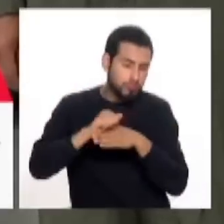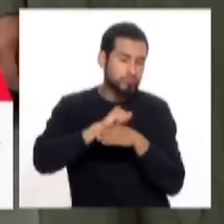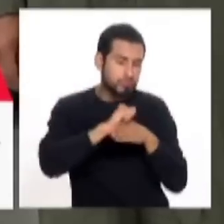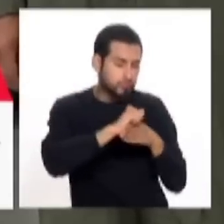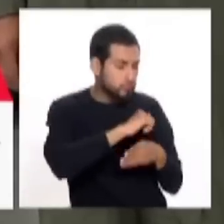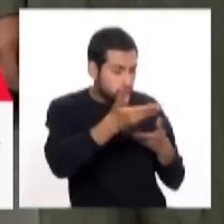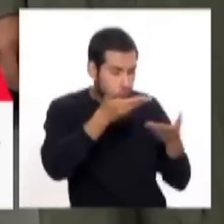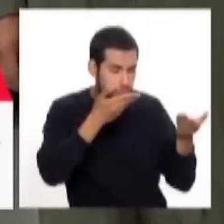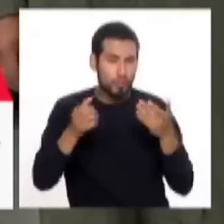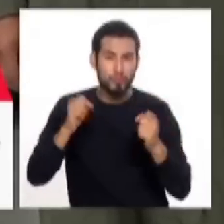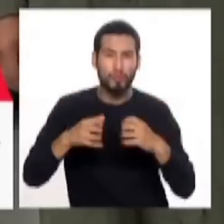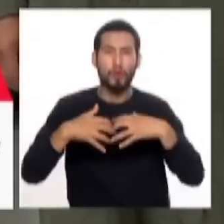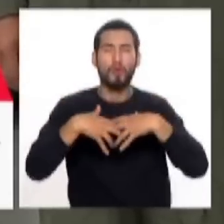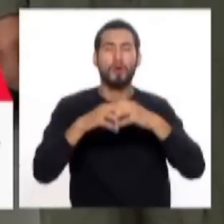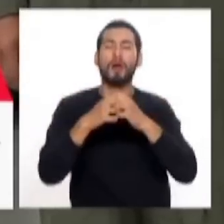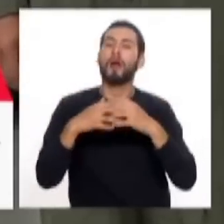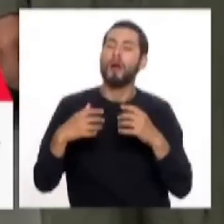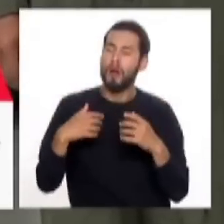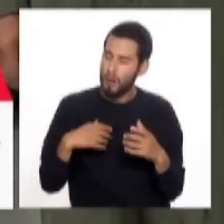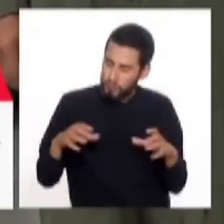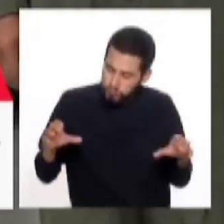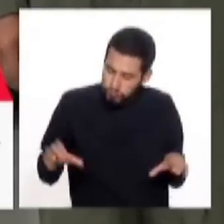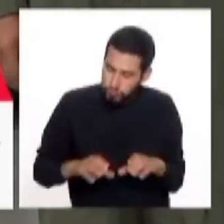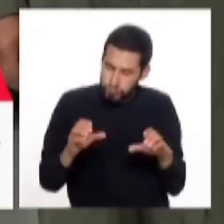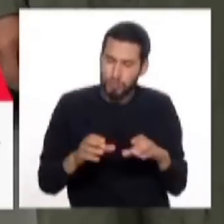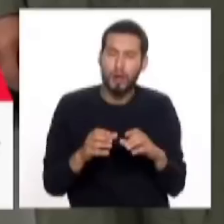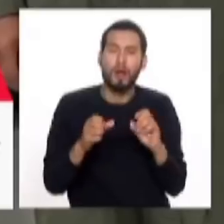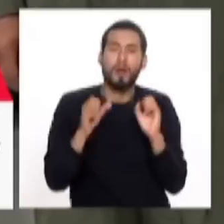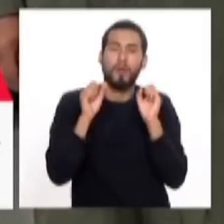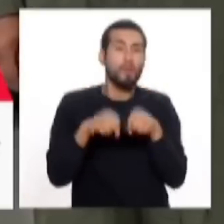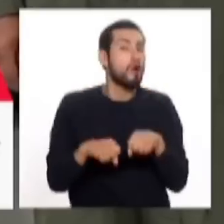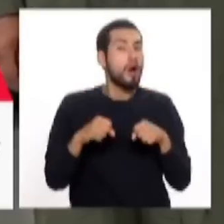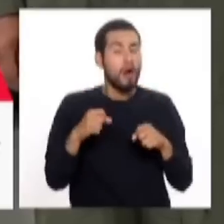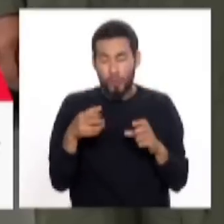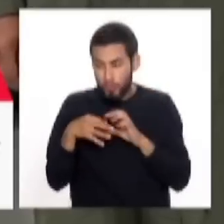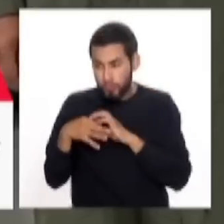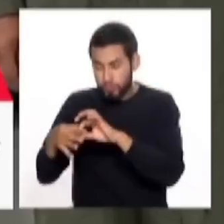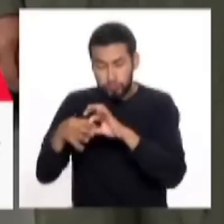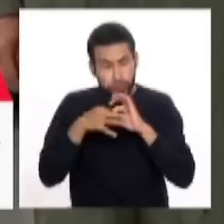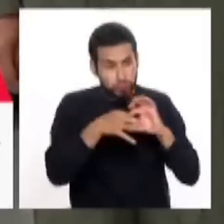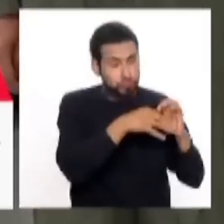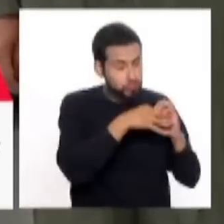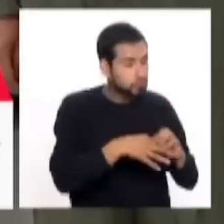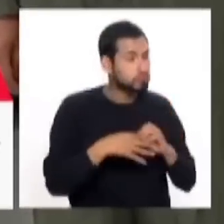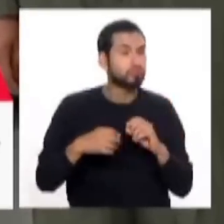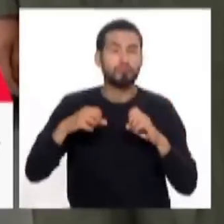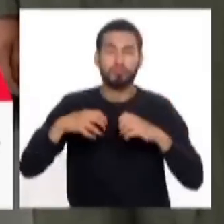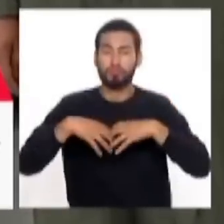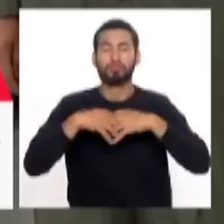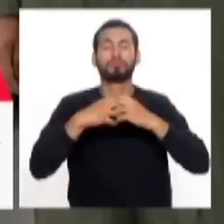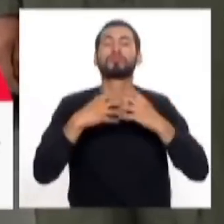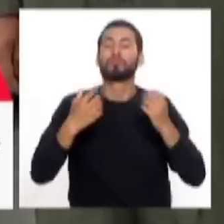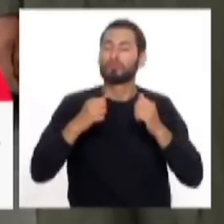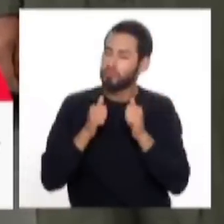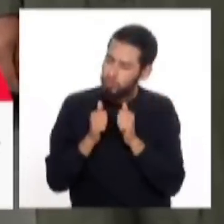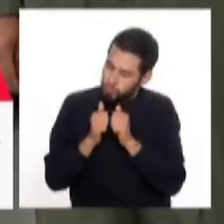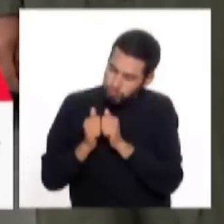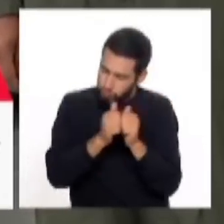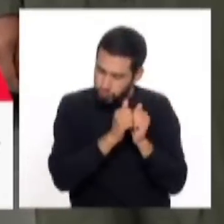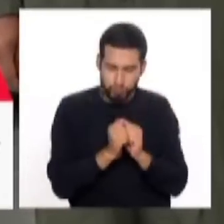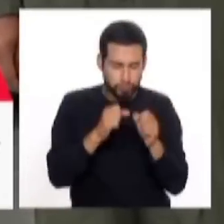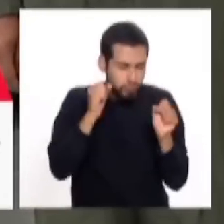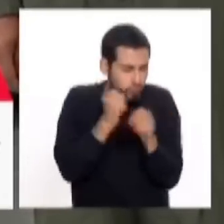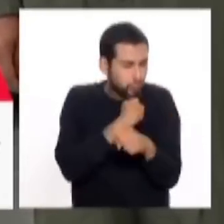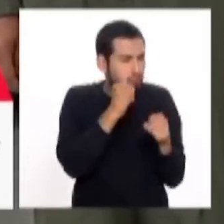debemos fortalecer nuestras capacidades, nuestra cooperación para enfrentar juntos a los